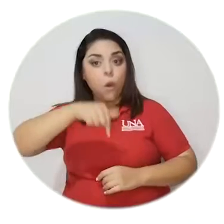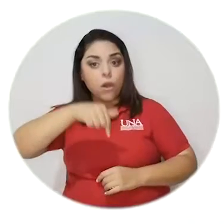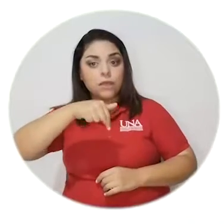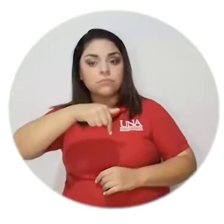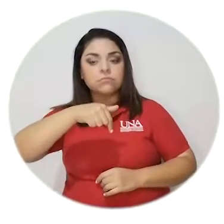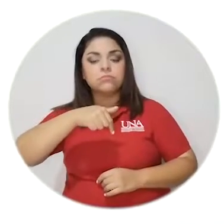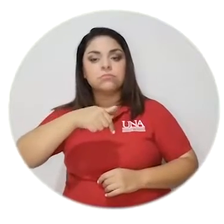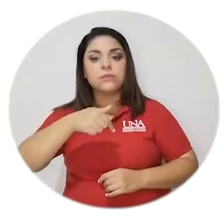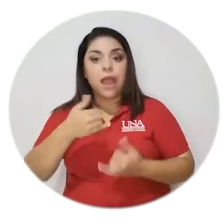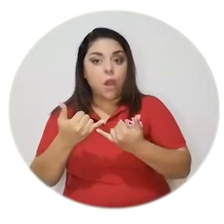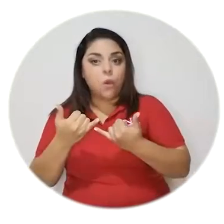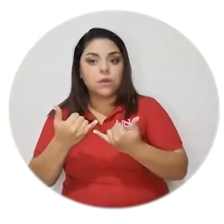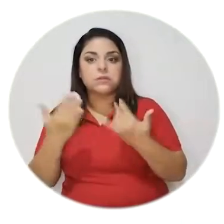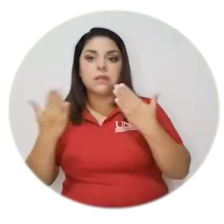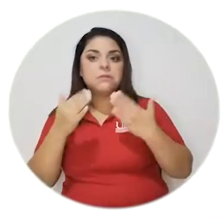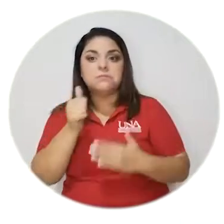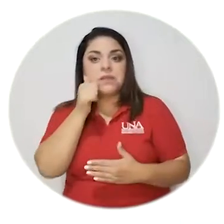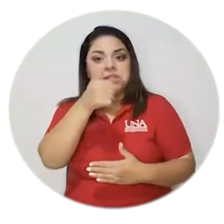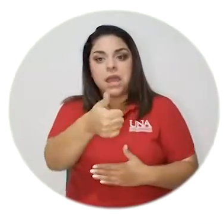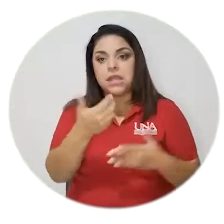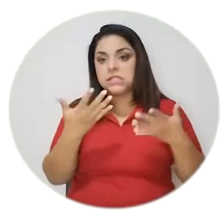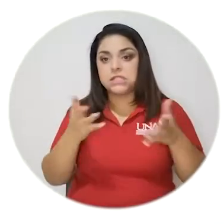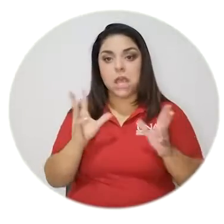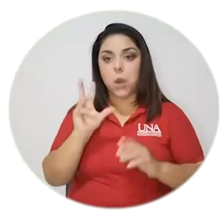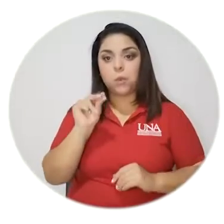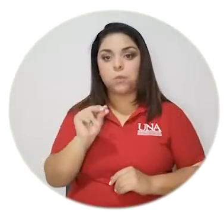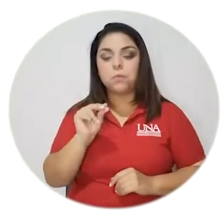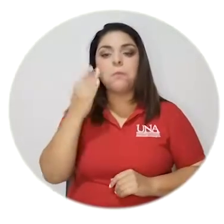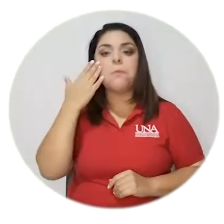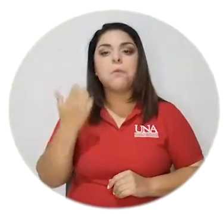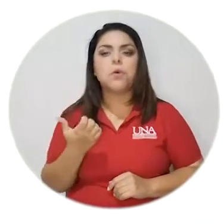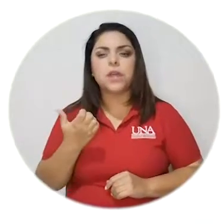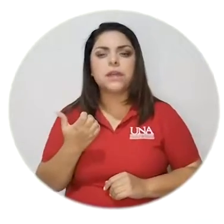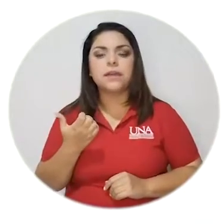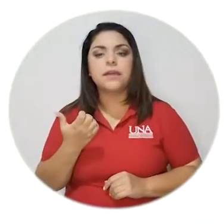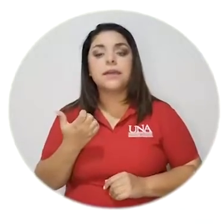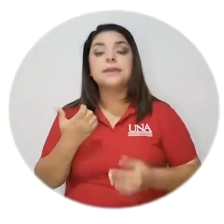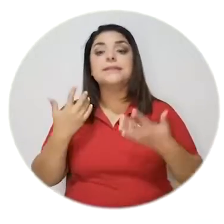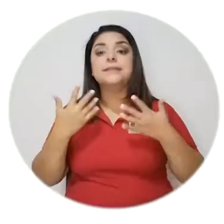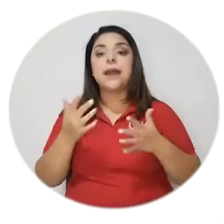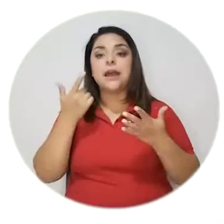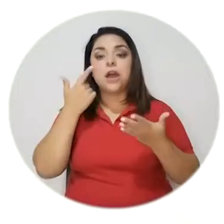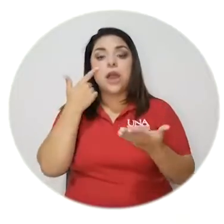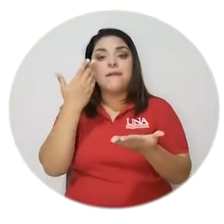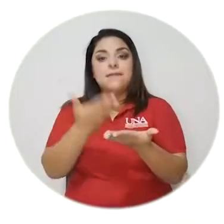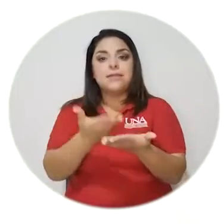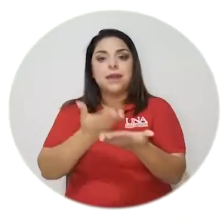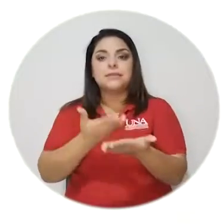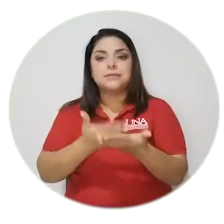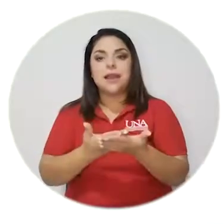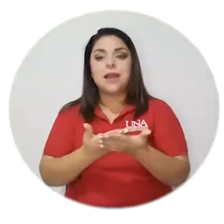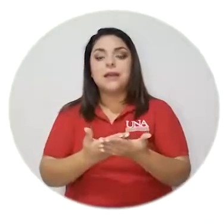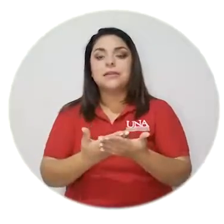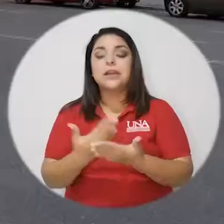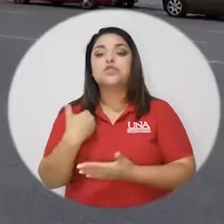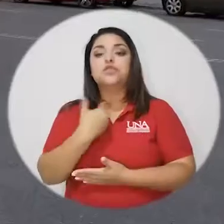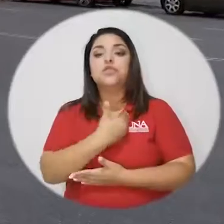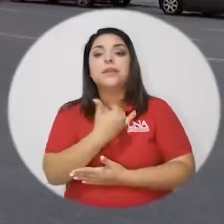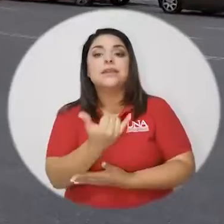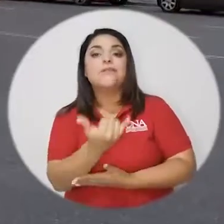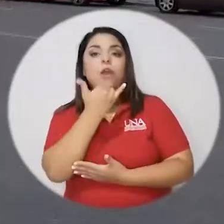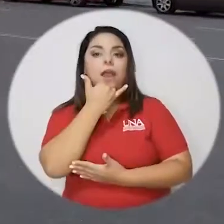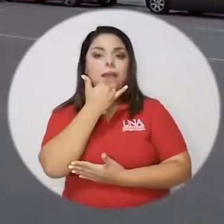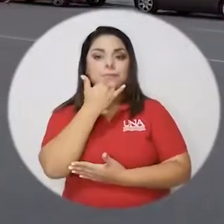porque precisamente se llega a la evidencia de que estábamos equivocados en